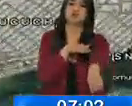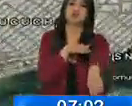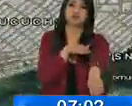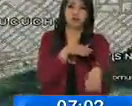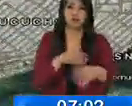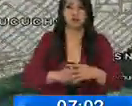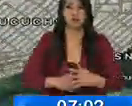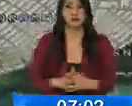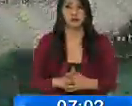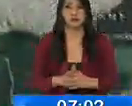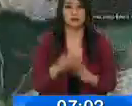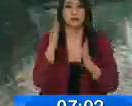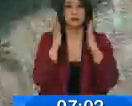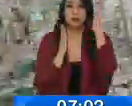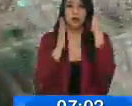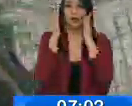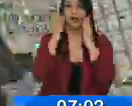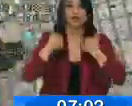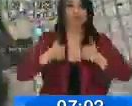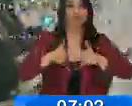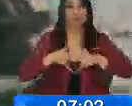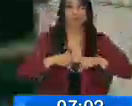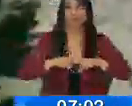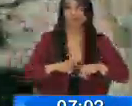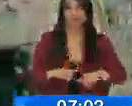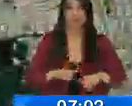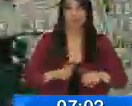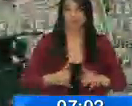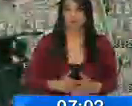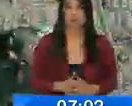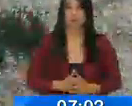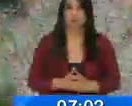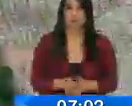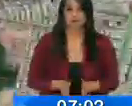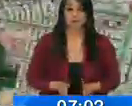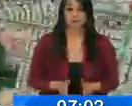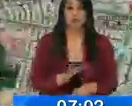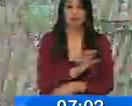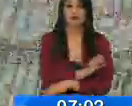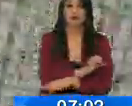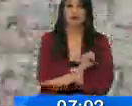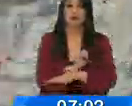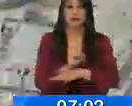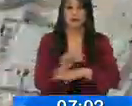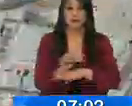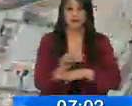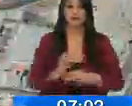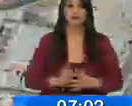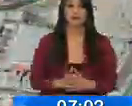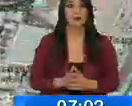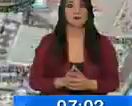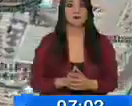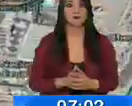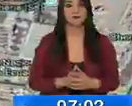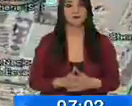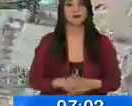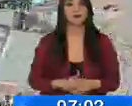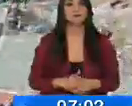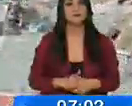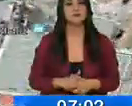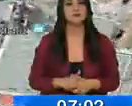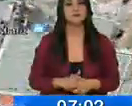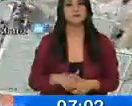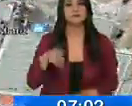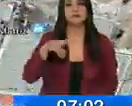pasando San Carlos, el tráfico está sumamente fuerte en la avenida Occidental. De lo que estamos divisando acá en el